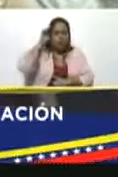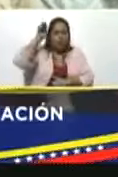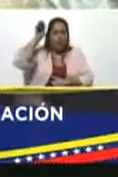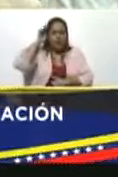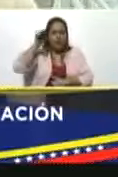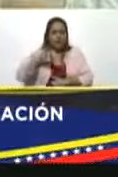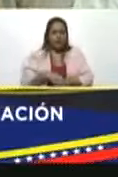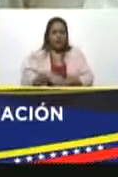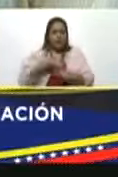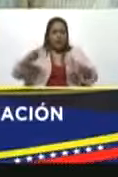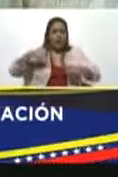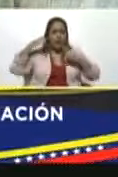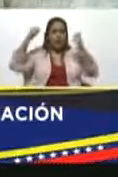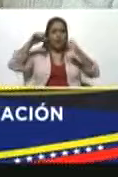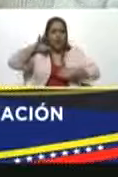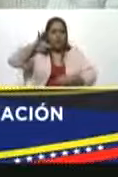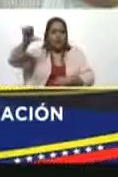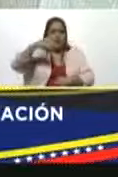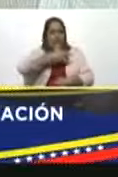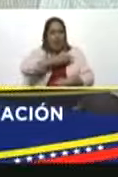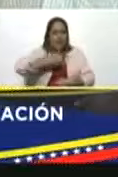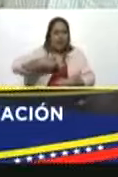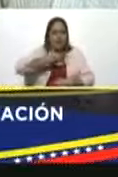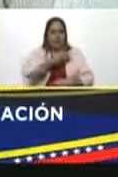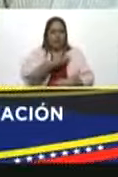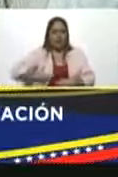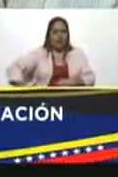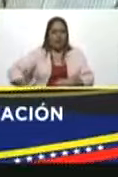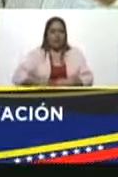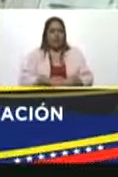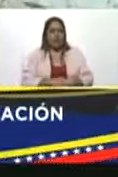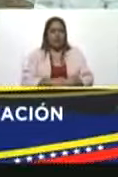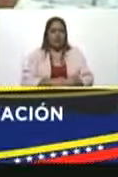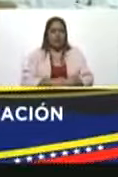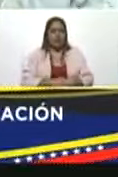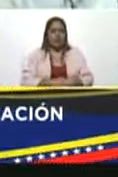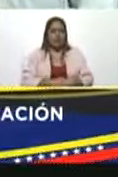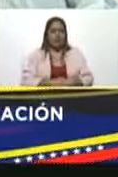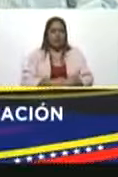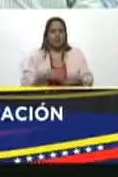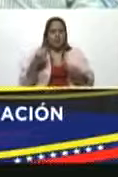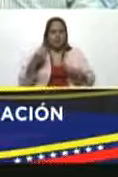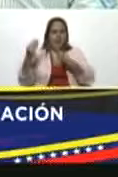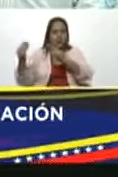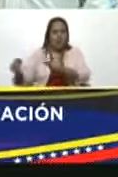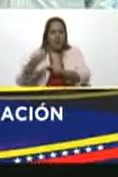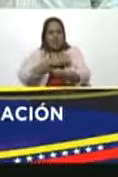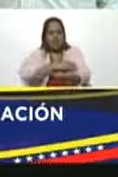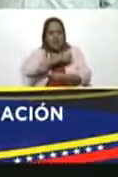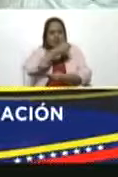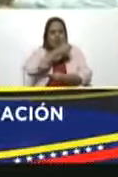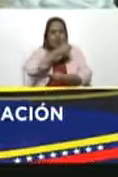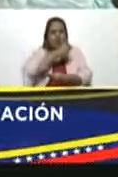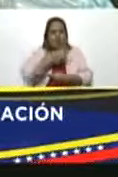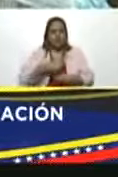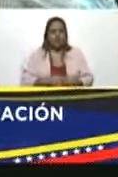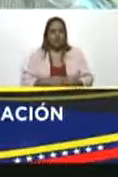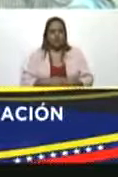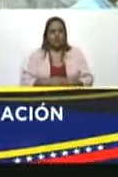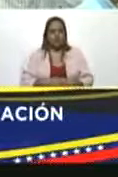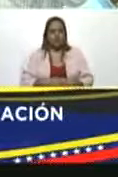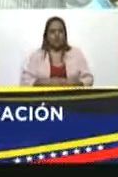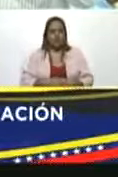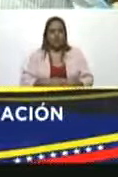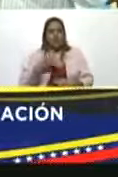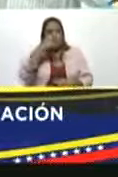¡Y que viva la patria, querido presidente! ¡Viva! Lo dejo con el director William Avendaño.